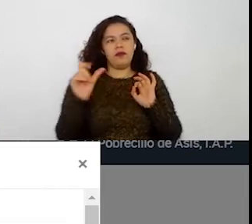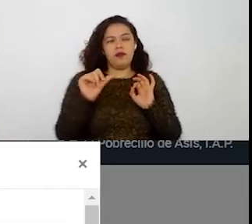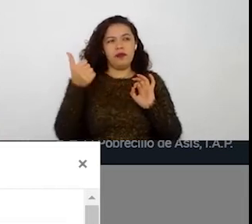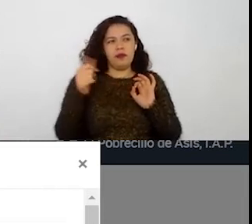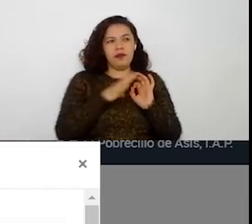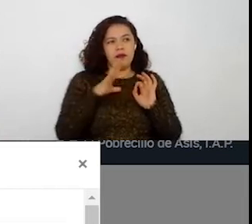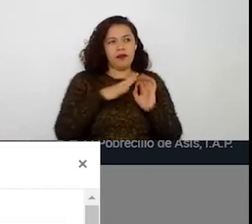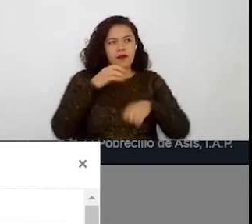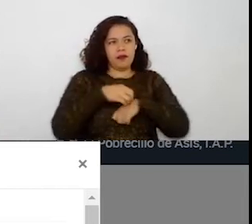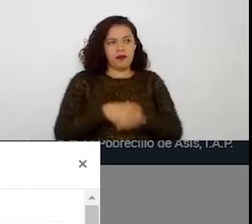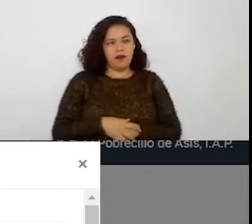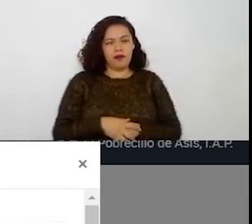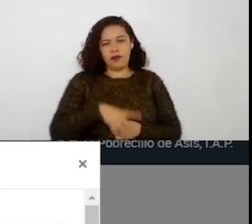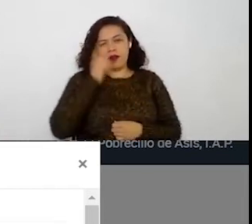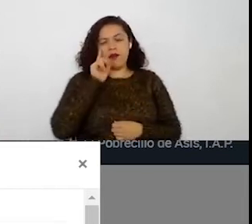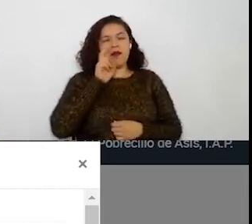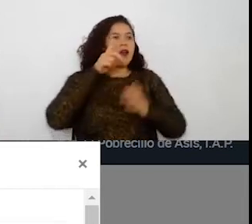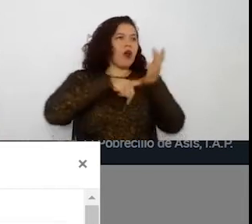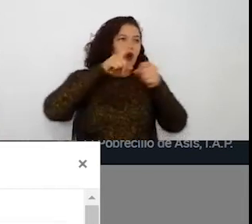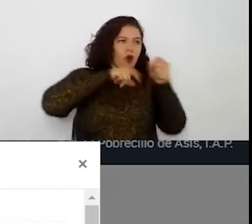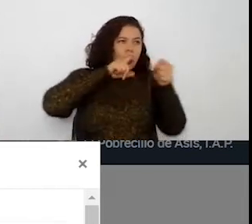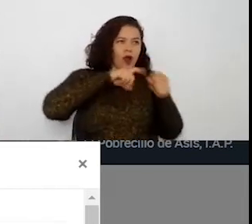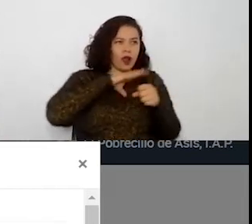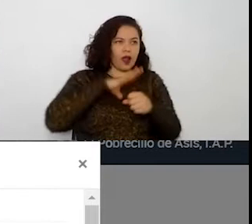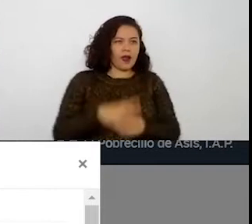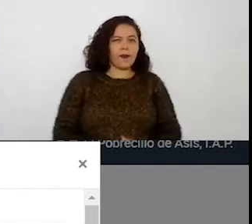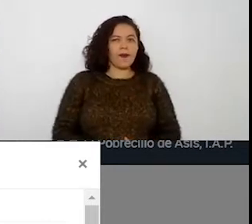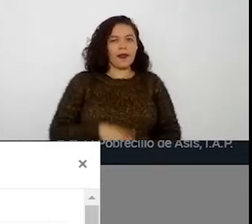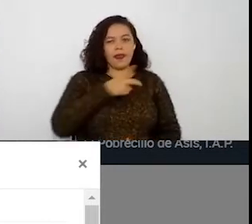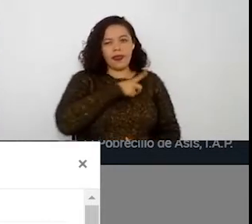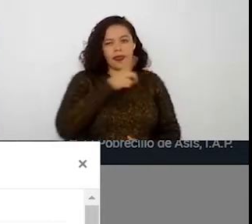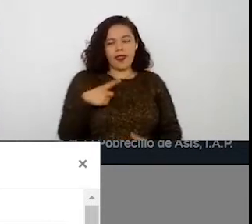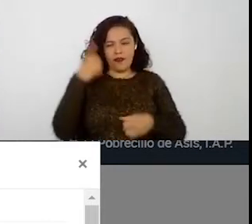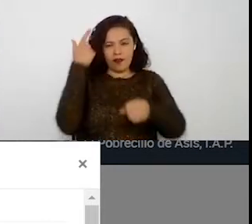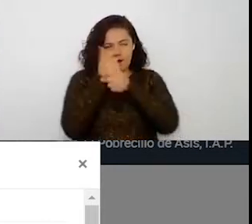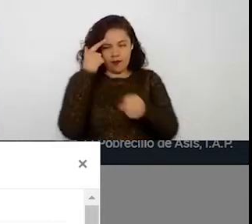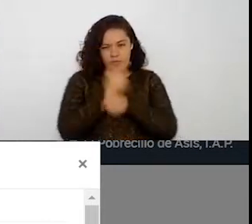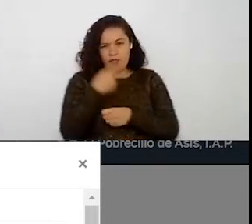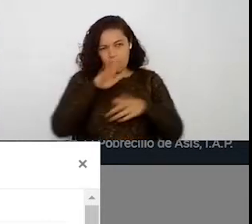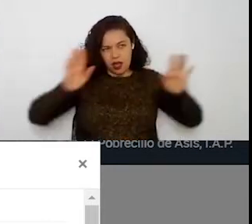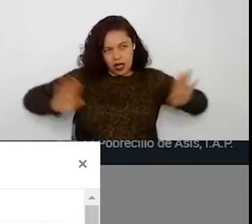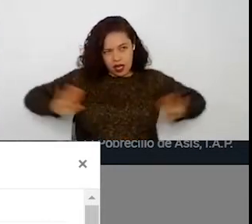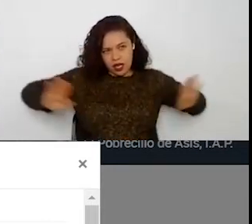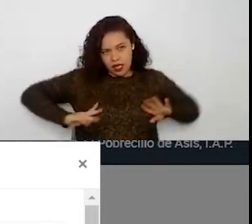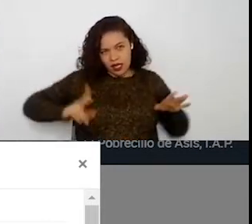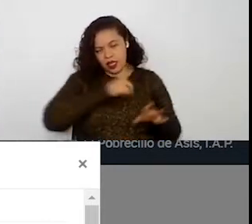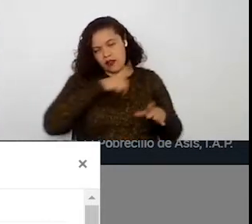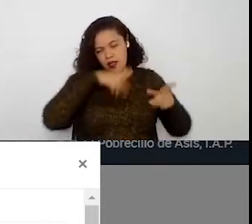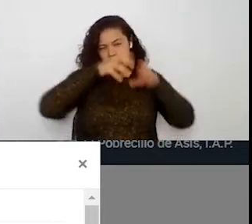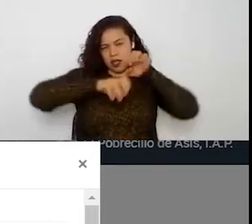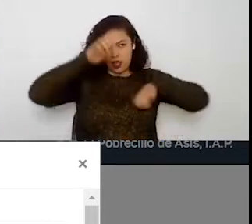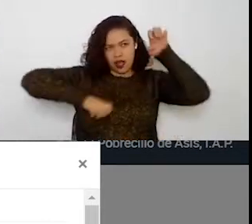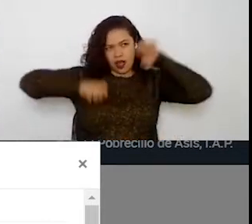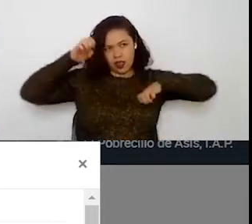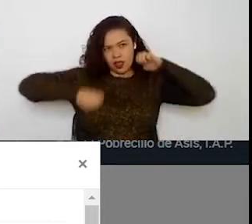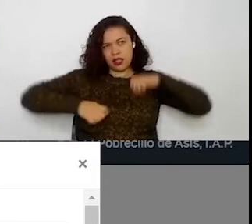que está como por colores no y que estos nos permite identificar cada característica en la edad